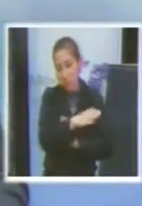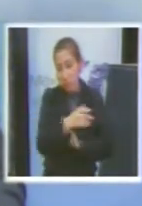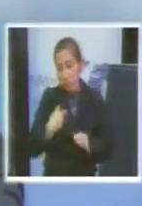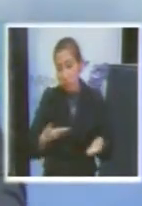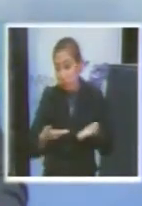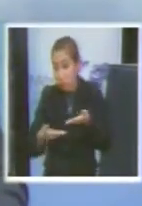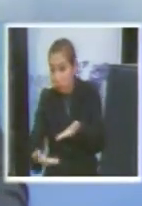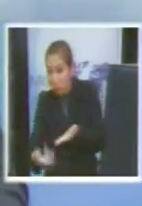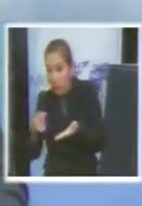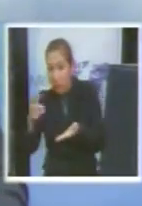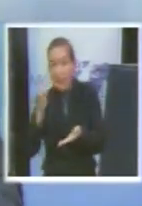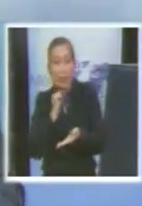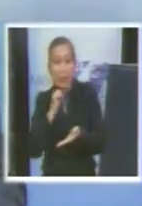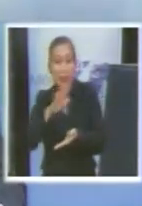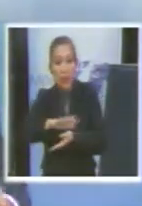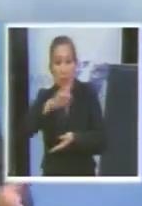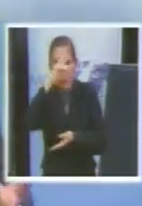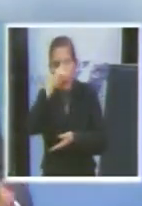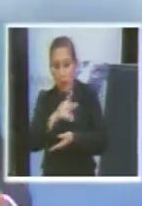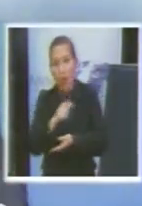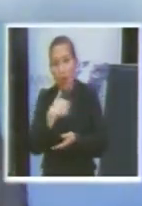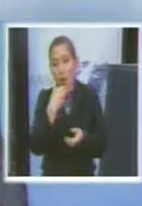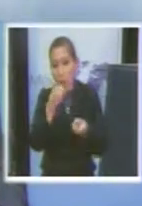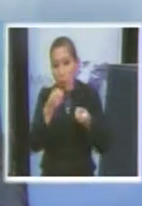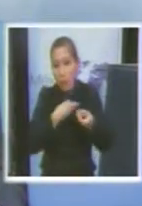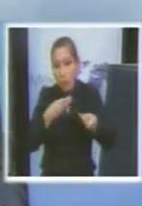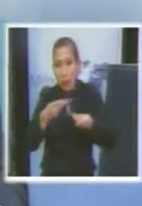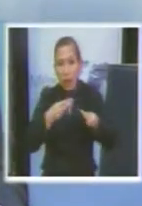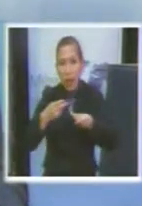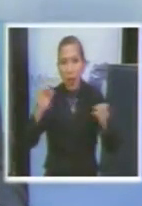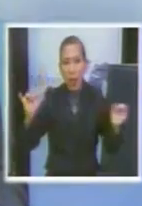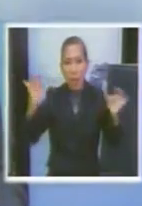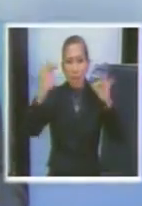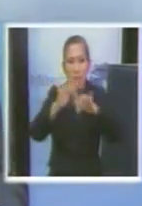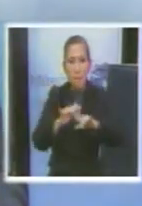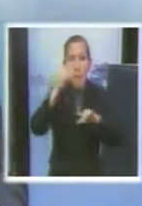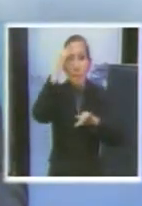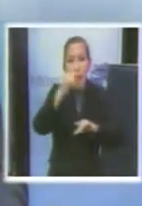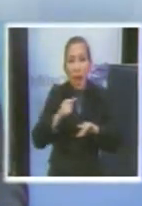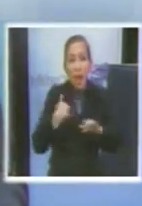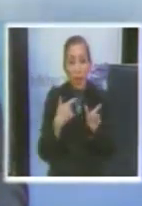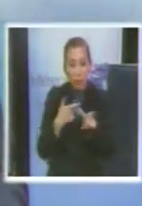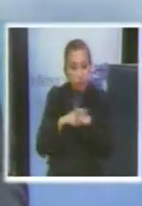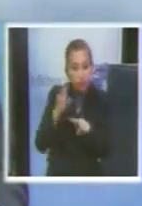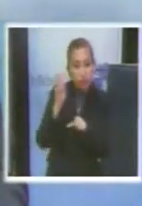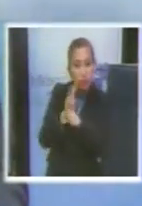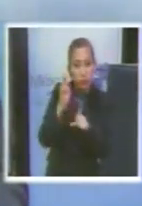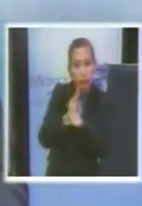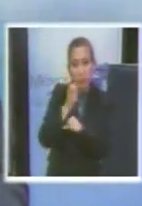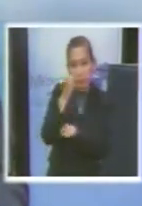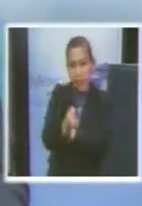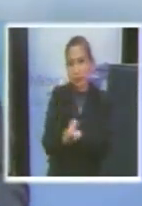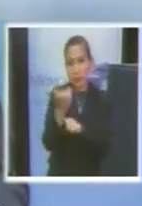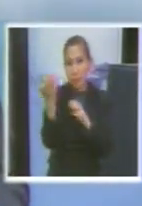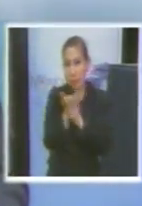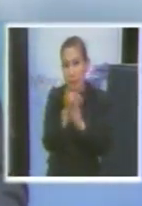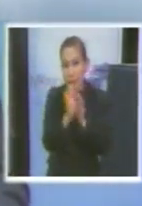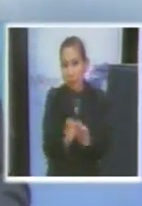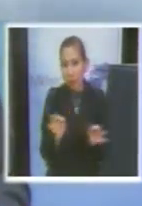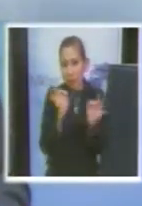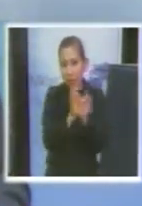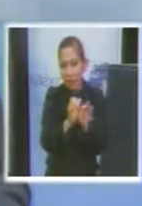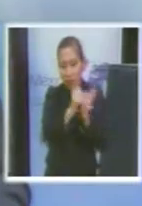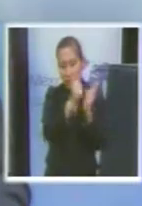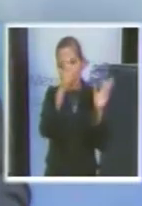sino también que el Senado de la República organice este tipo de foros para darle seguimiento a esta parte tan importante